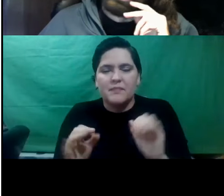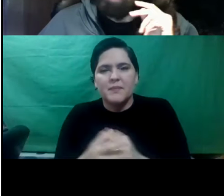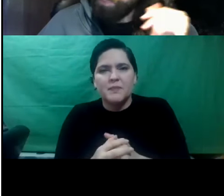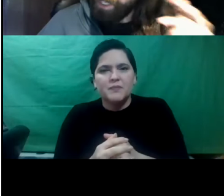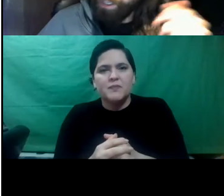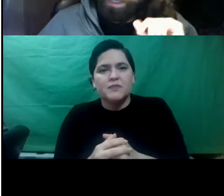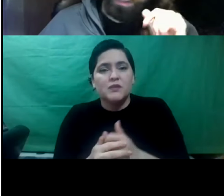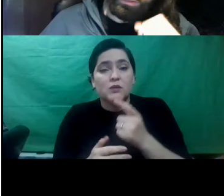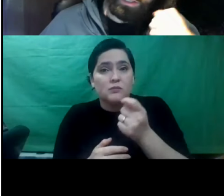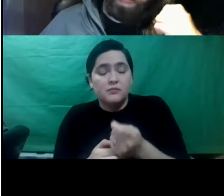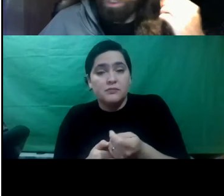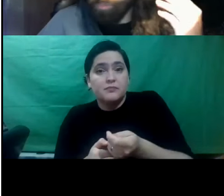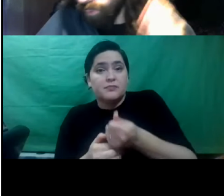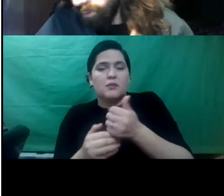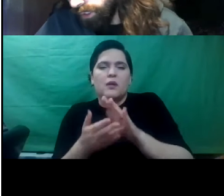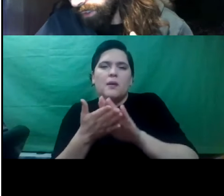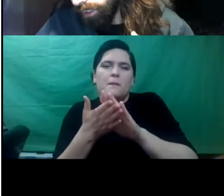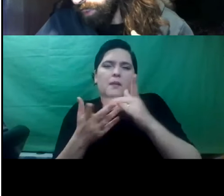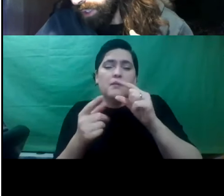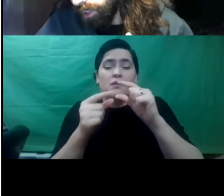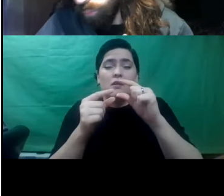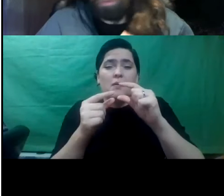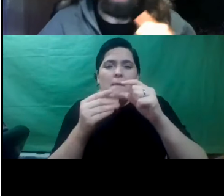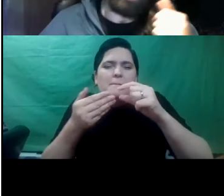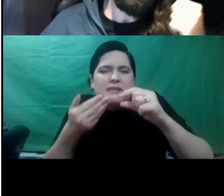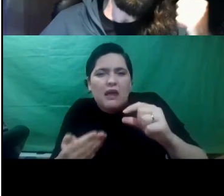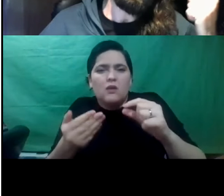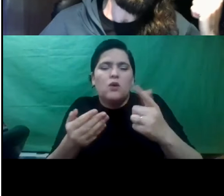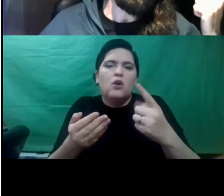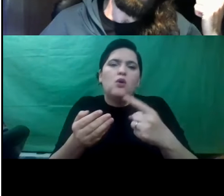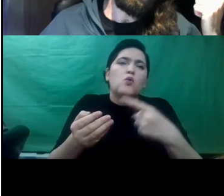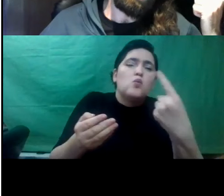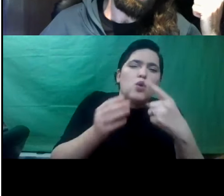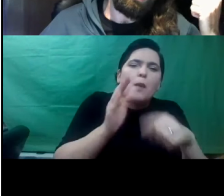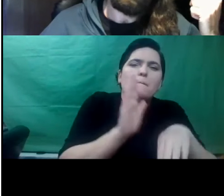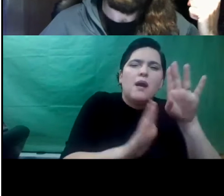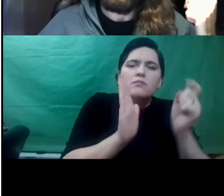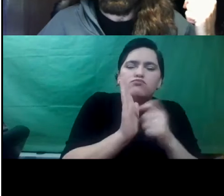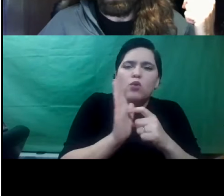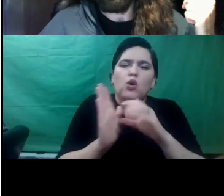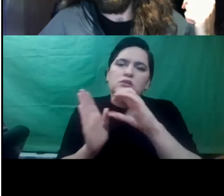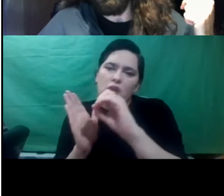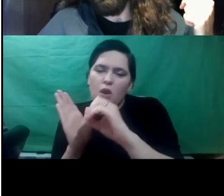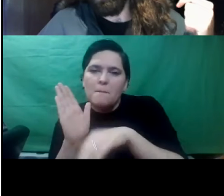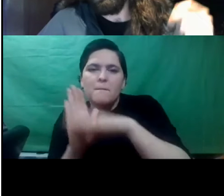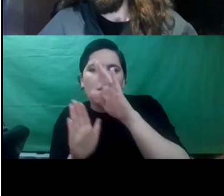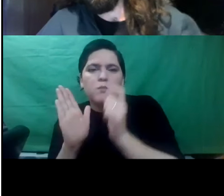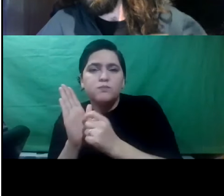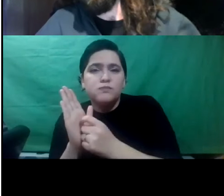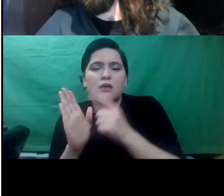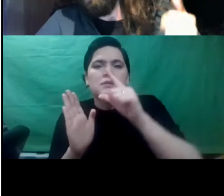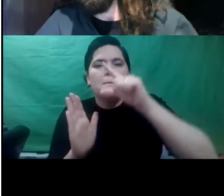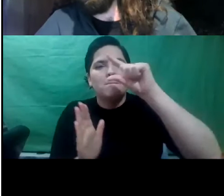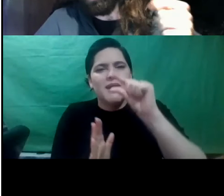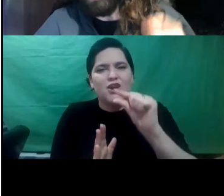la moneda se vuelve cargada, es decir, que hay mayor probabilidad de que la moneda sea 1 o mayor probabilidad de que la moneda sea 0, la entropía va disminuyendo